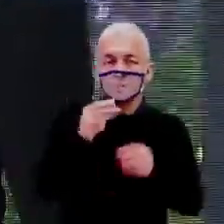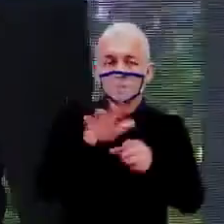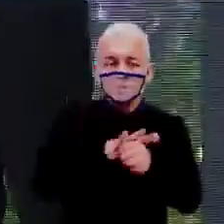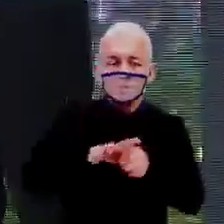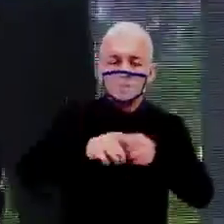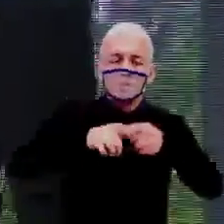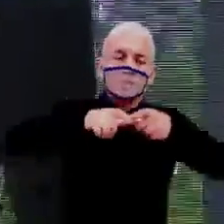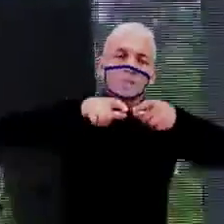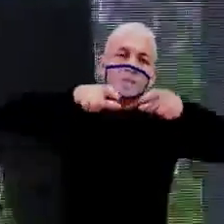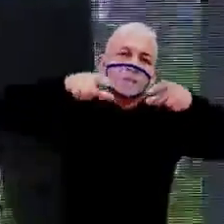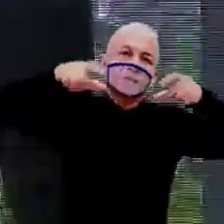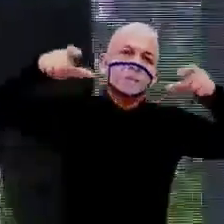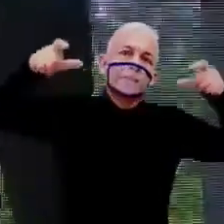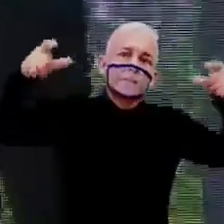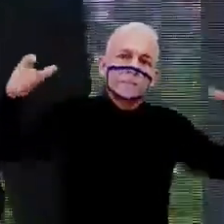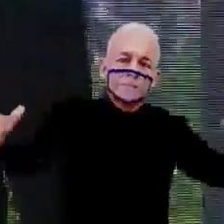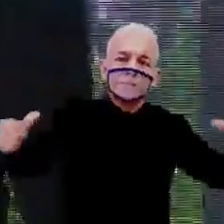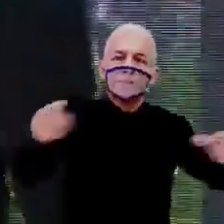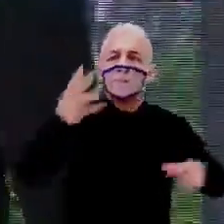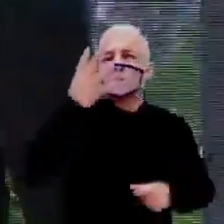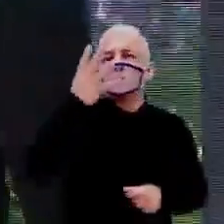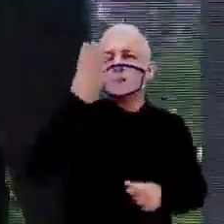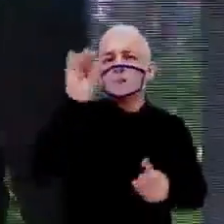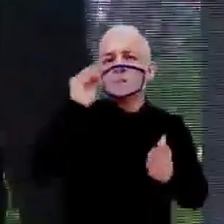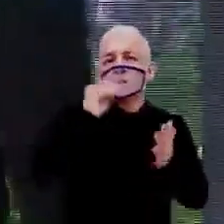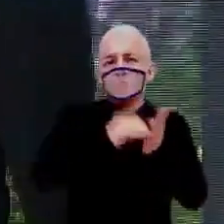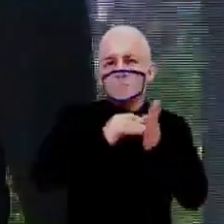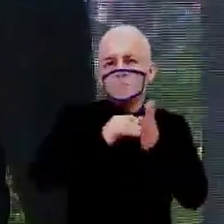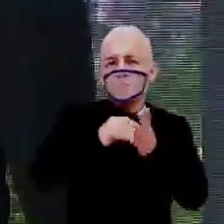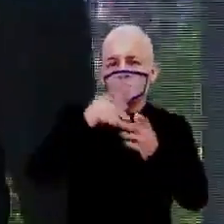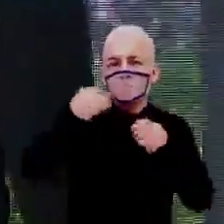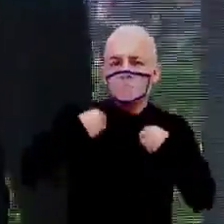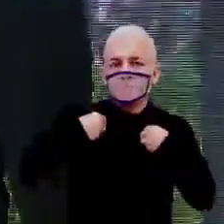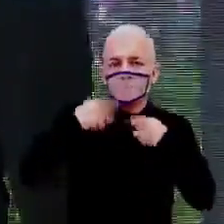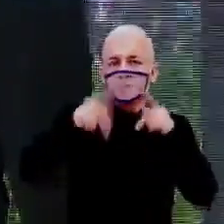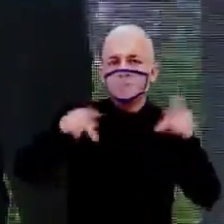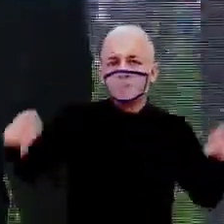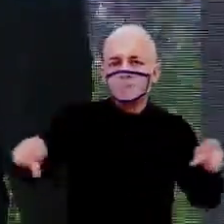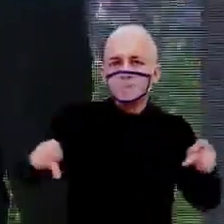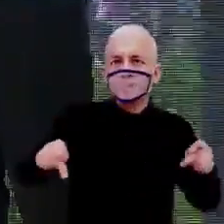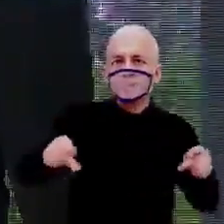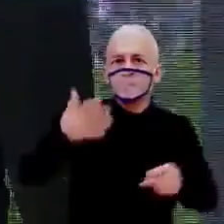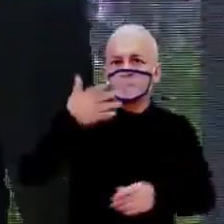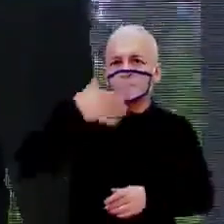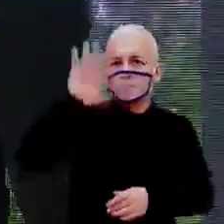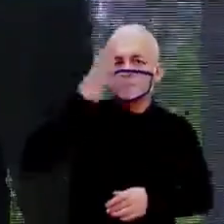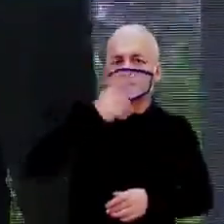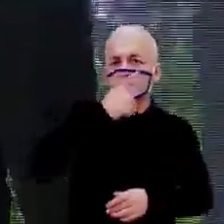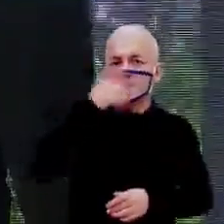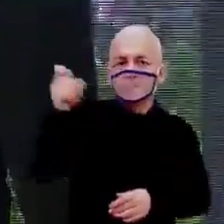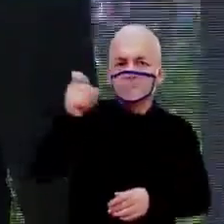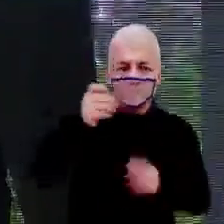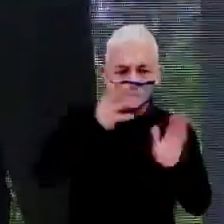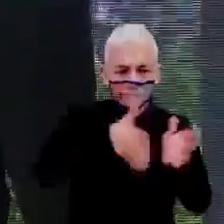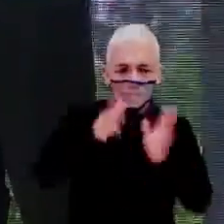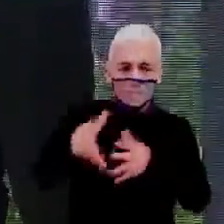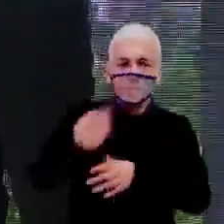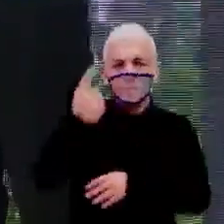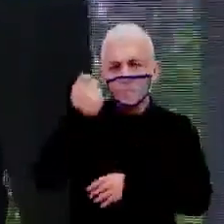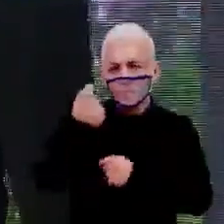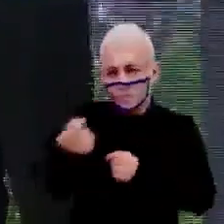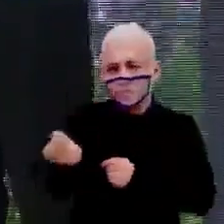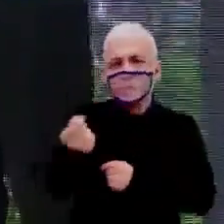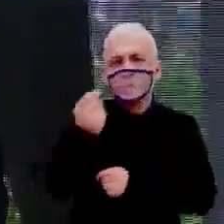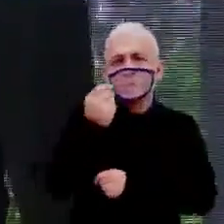grande de Barranquilla. Más grande de Barranquilla. Tiene con 40.000 habitantes y ya le hemos pavimentado más de 100 vías. Ya le falta